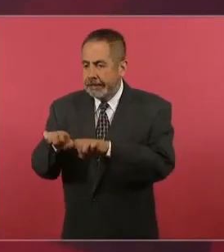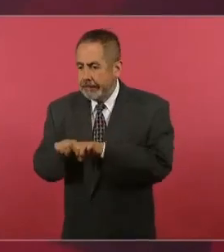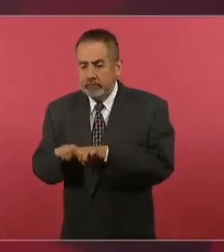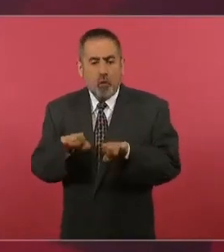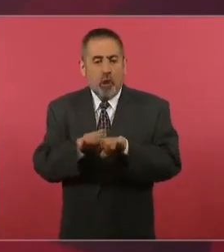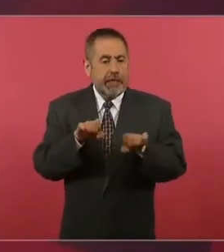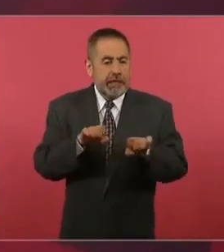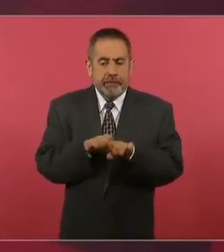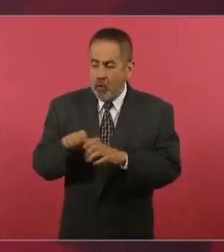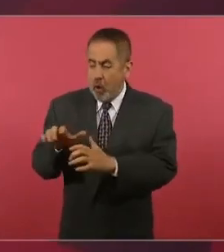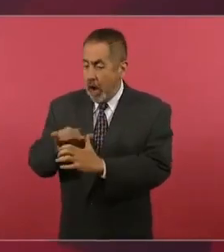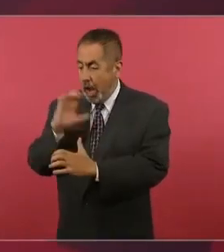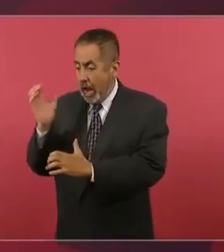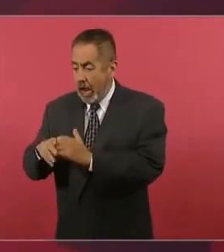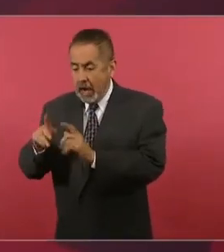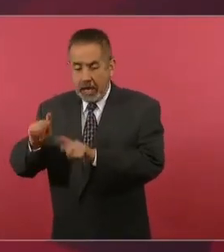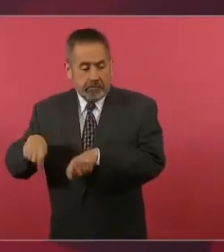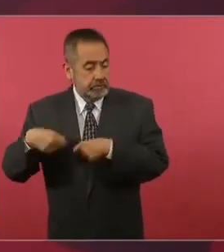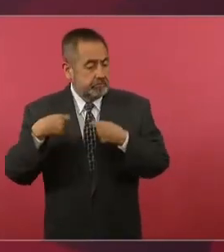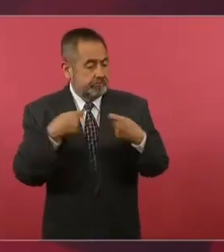va a